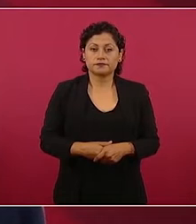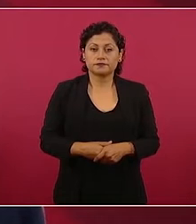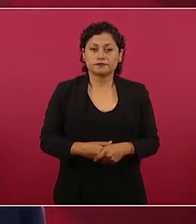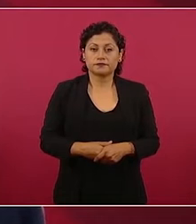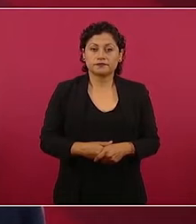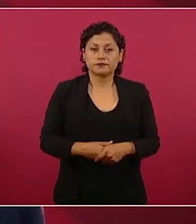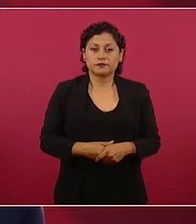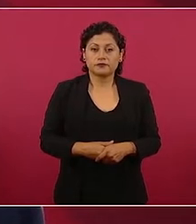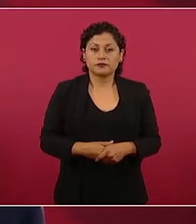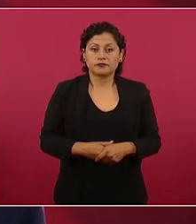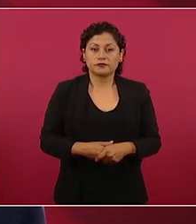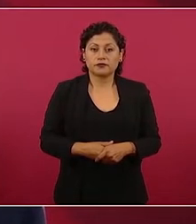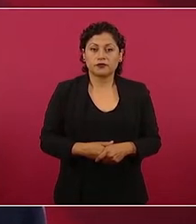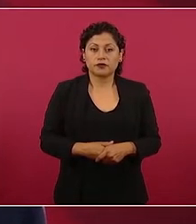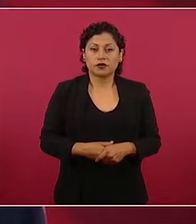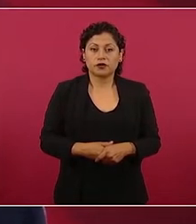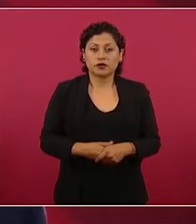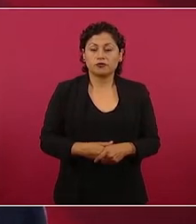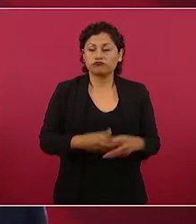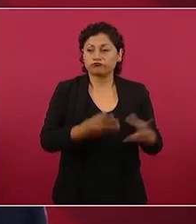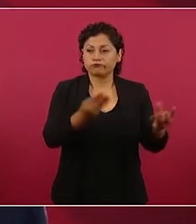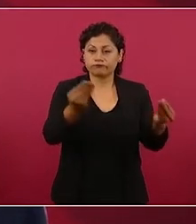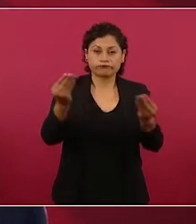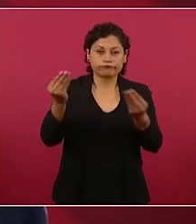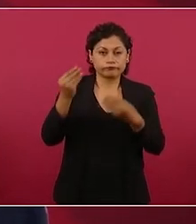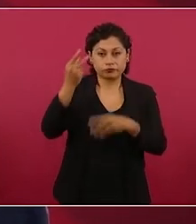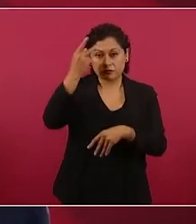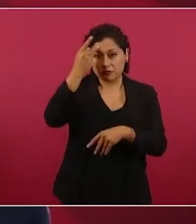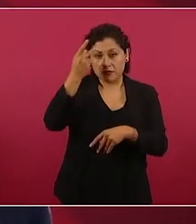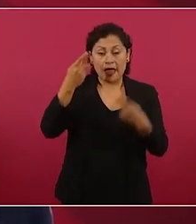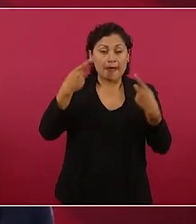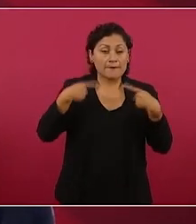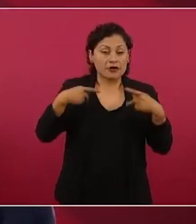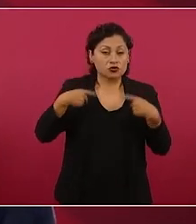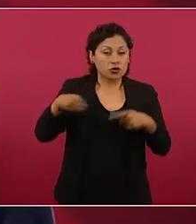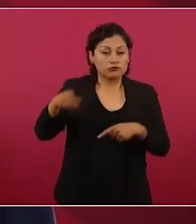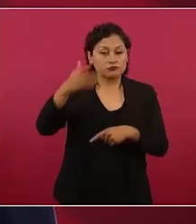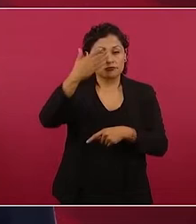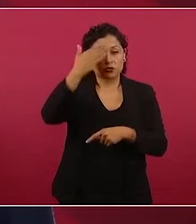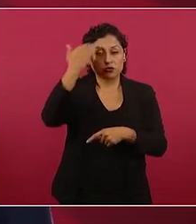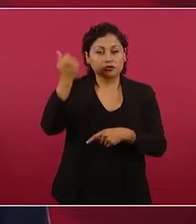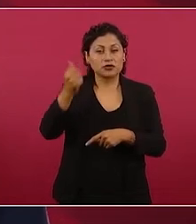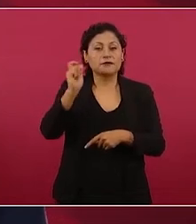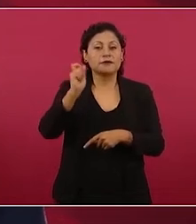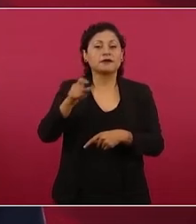de que lo que hizo fue